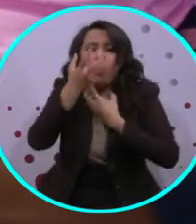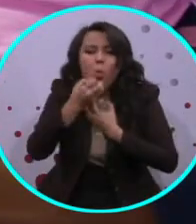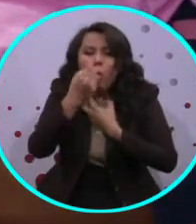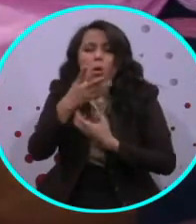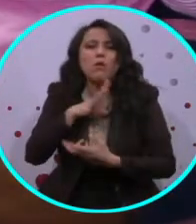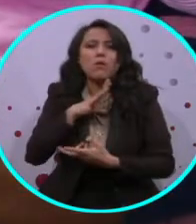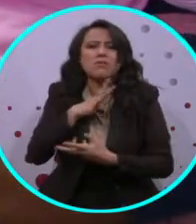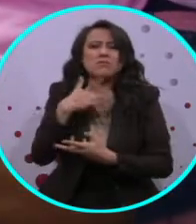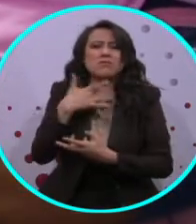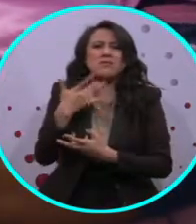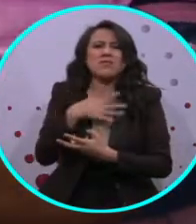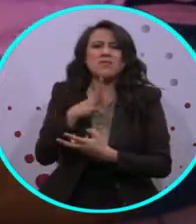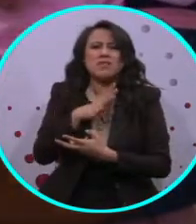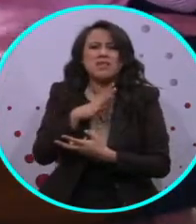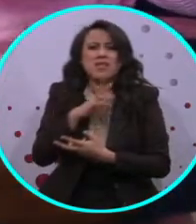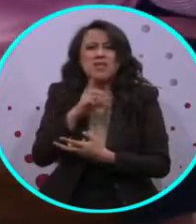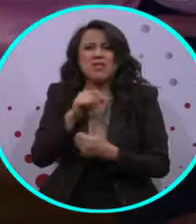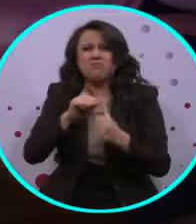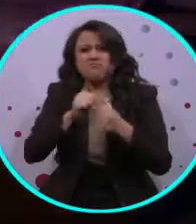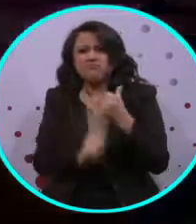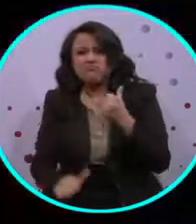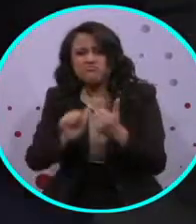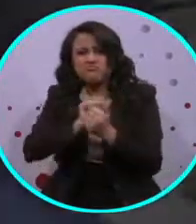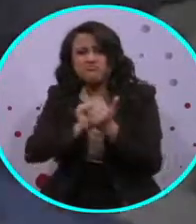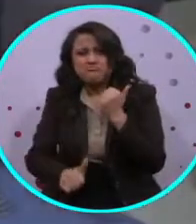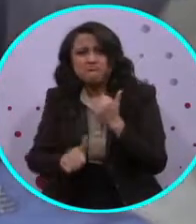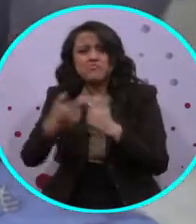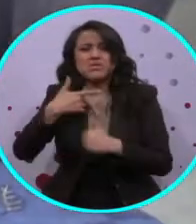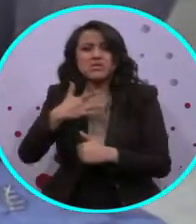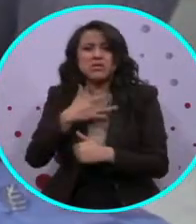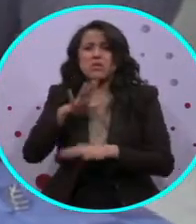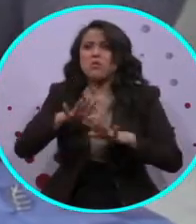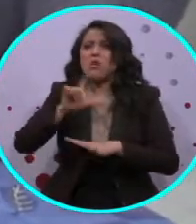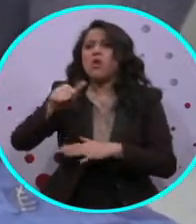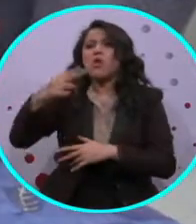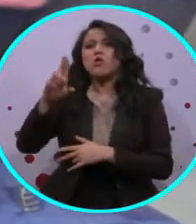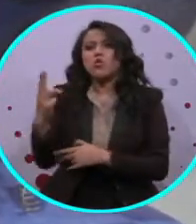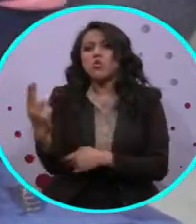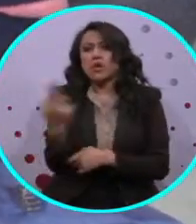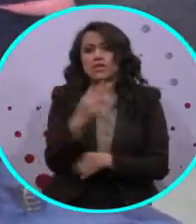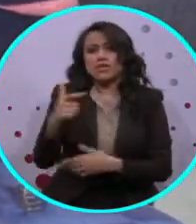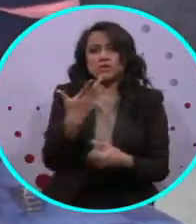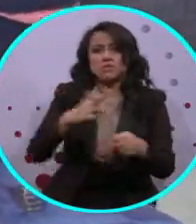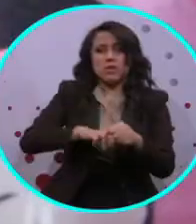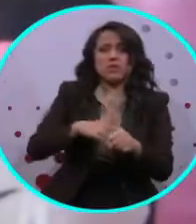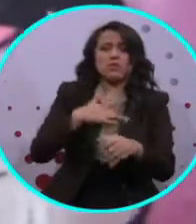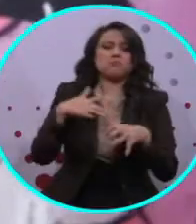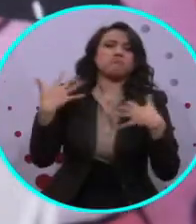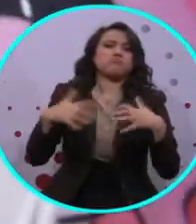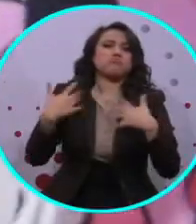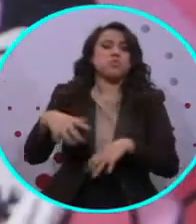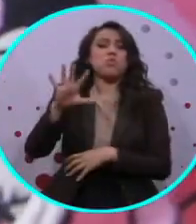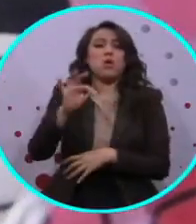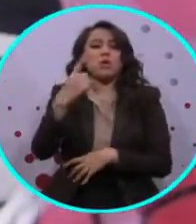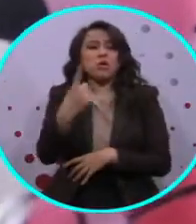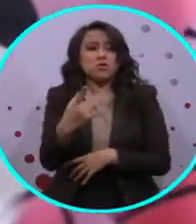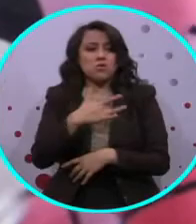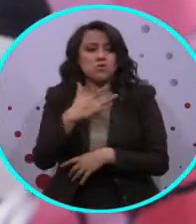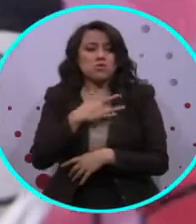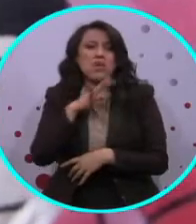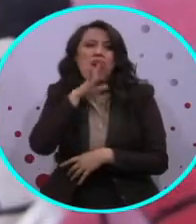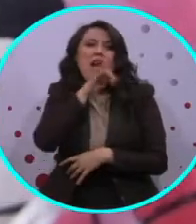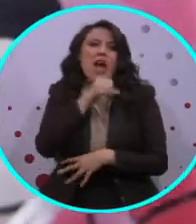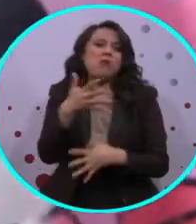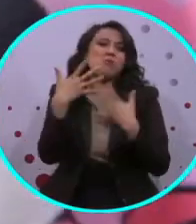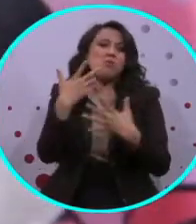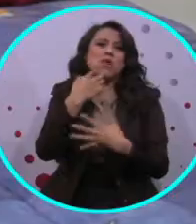urgencias y en urgencias sufrió con una convulsión porque tenía 41 de fiebre y ella quiso sacar una